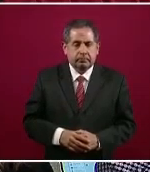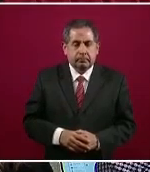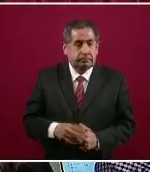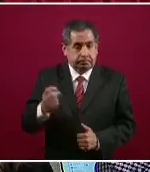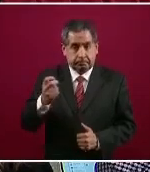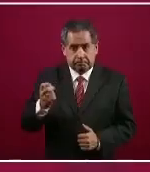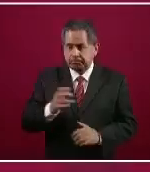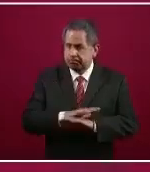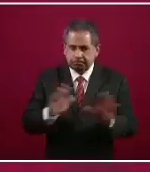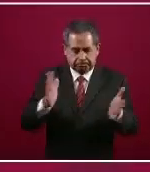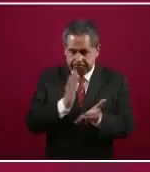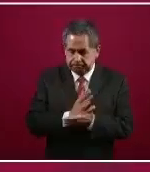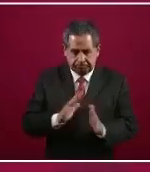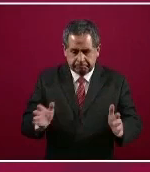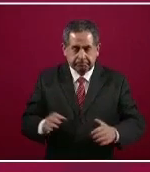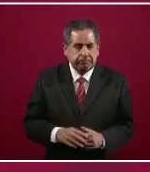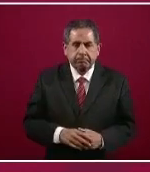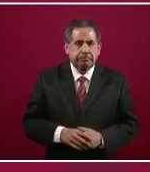Eso ya no.